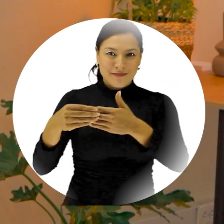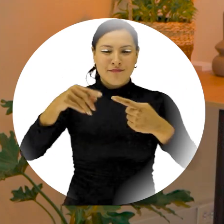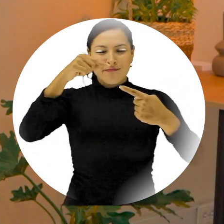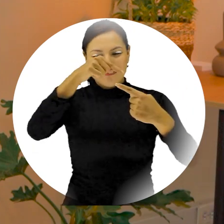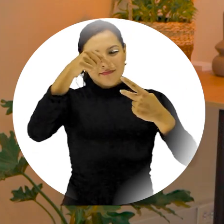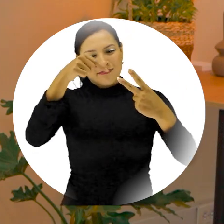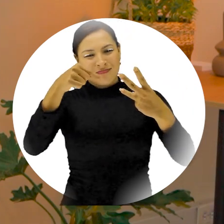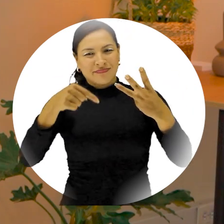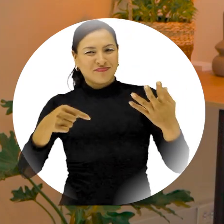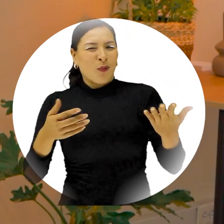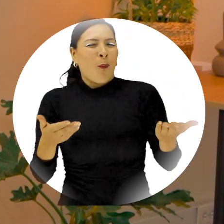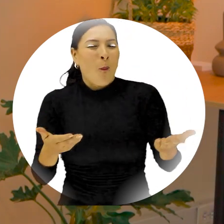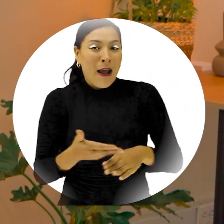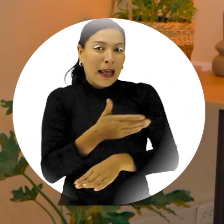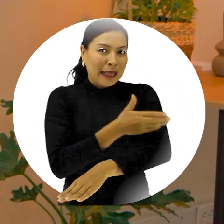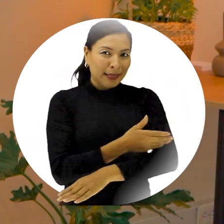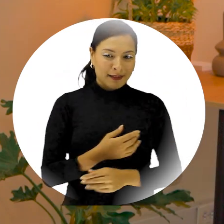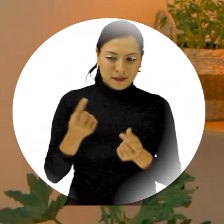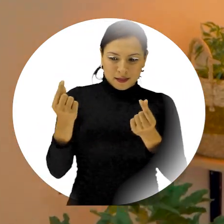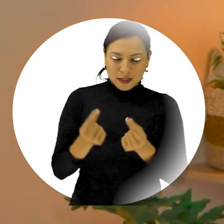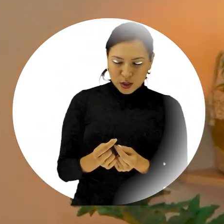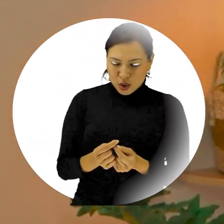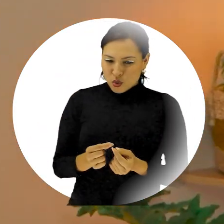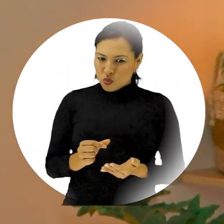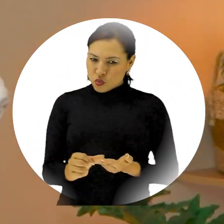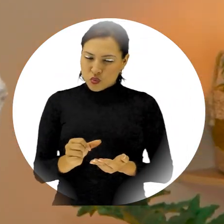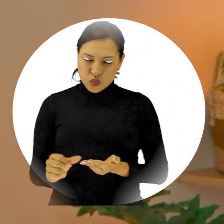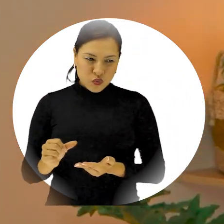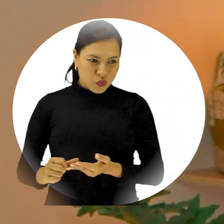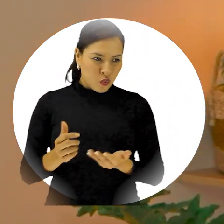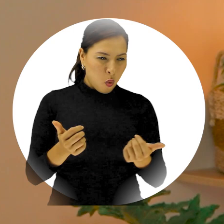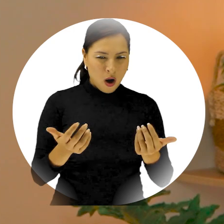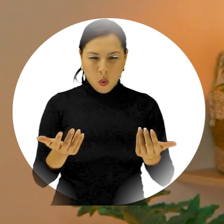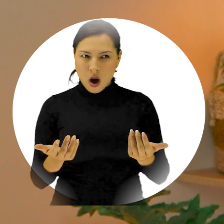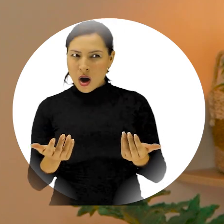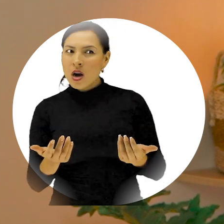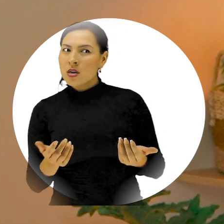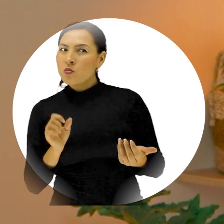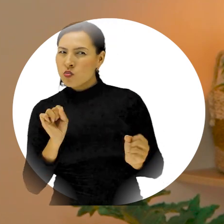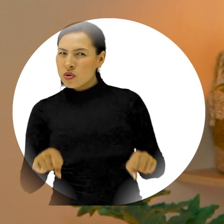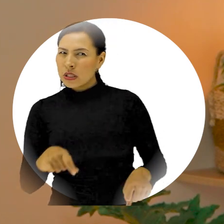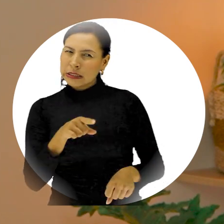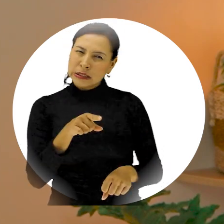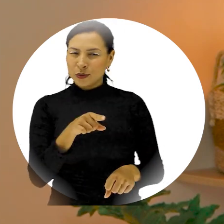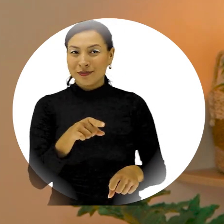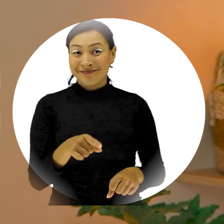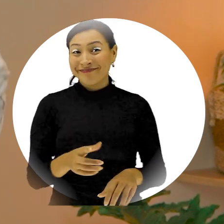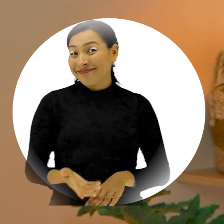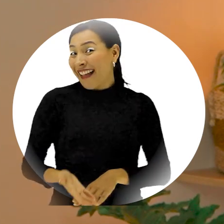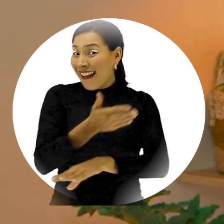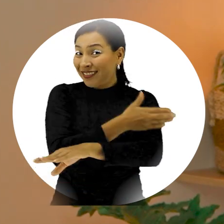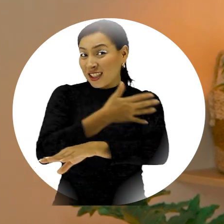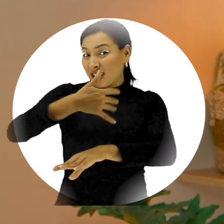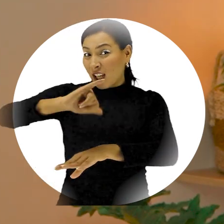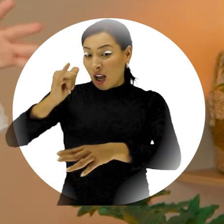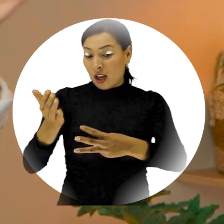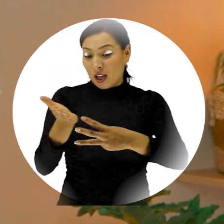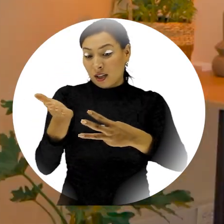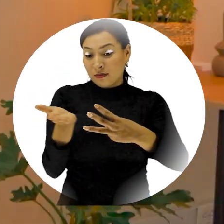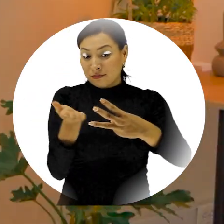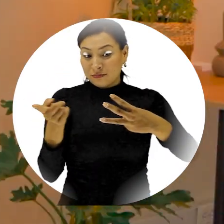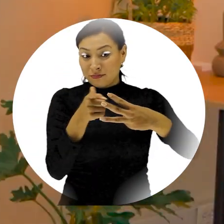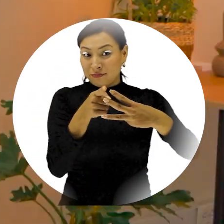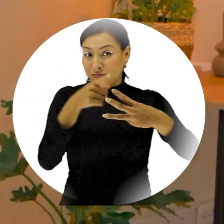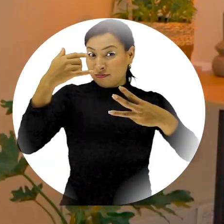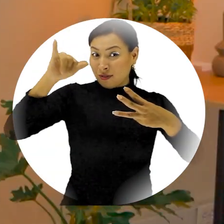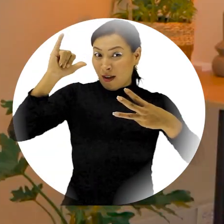primeros pasos, cómo preparar el bolsillo y demás. Es muy importante que sepas que en esta lista de reproducción hace algunos días dejé la primera parte, así que si